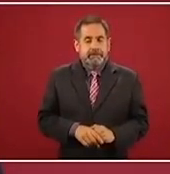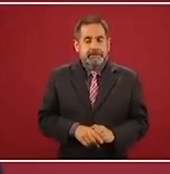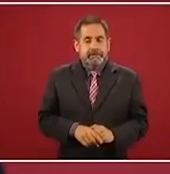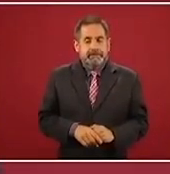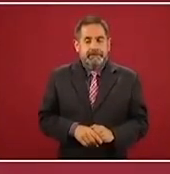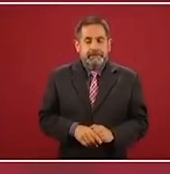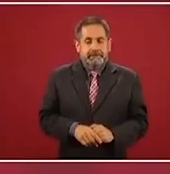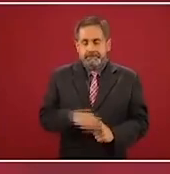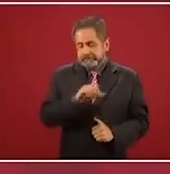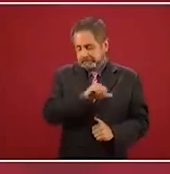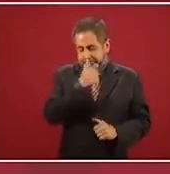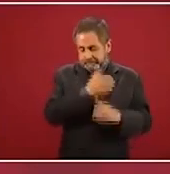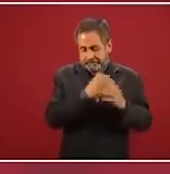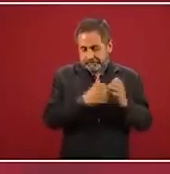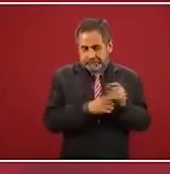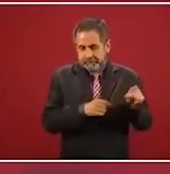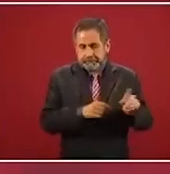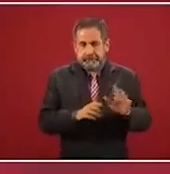otros.